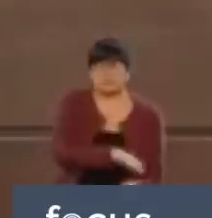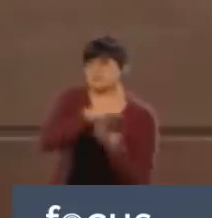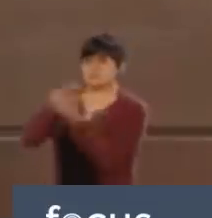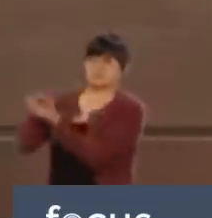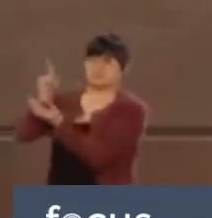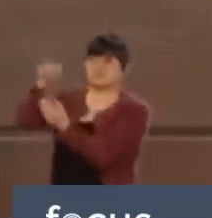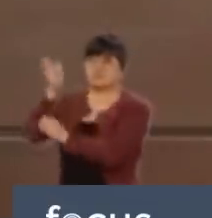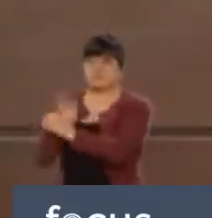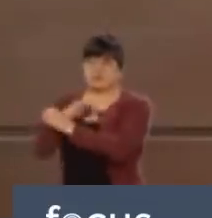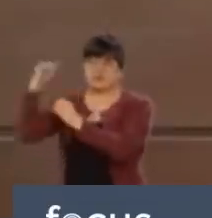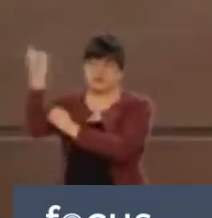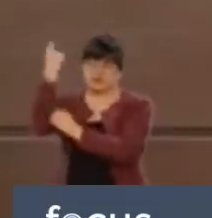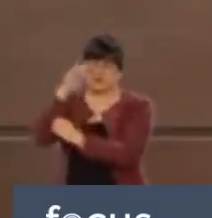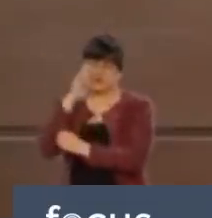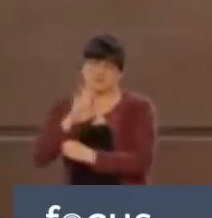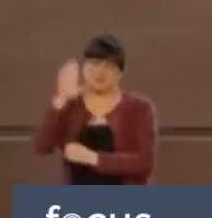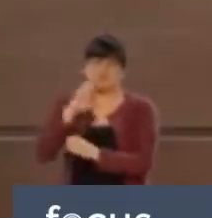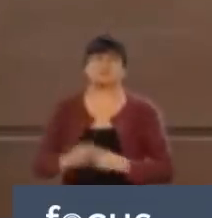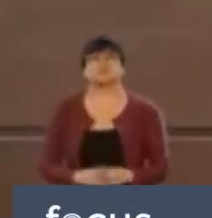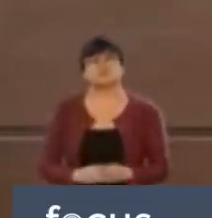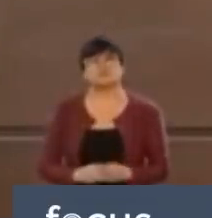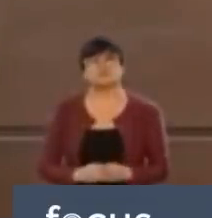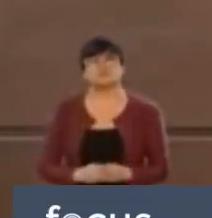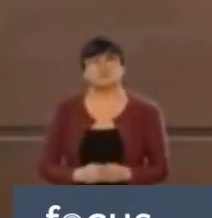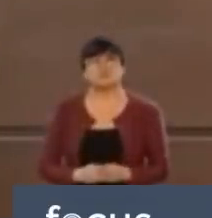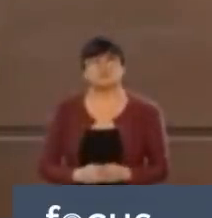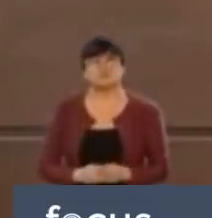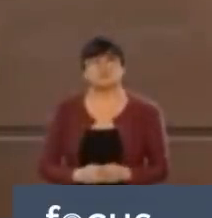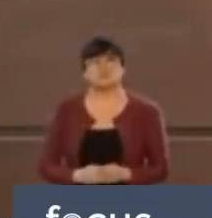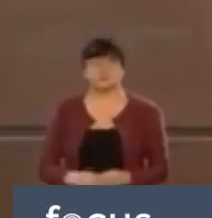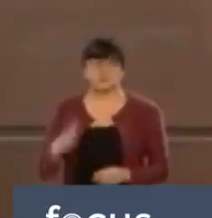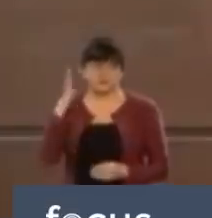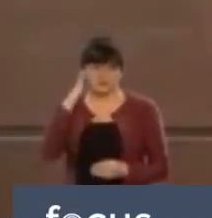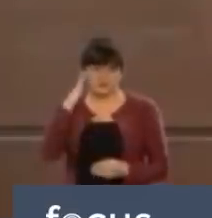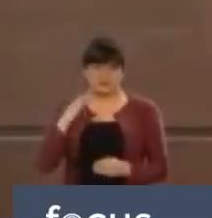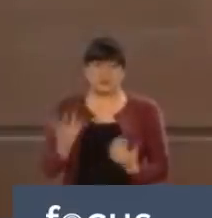Nos parece que si no solucionamos el conflicto de interés institucional